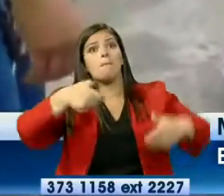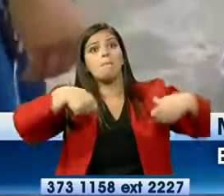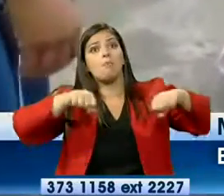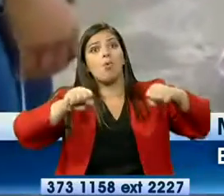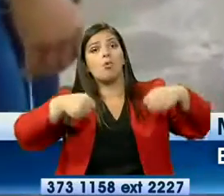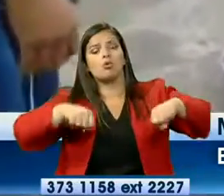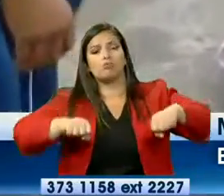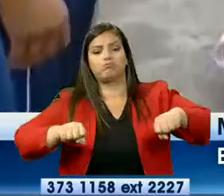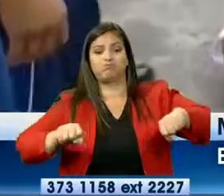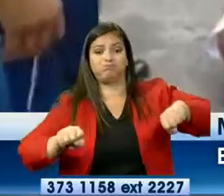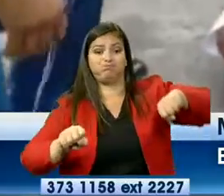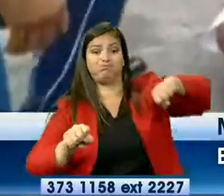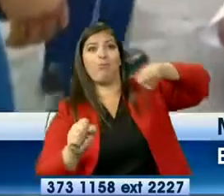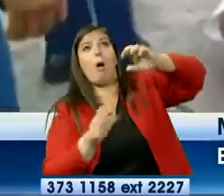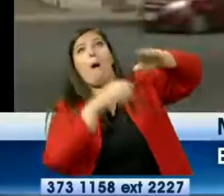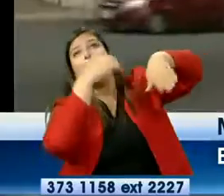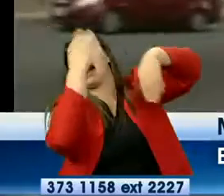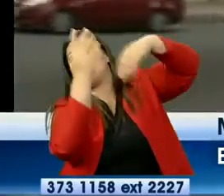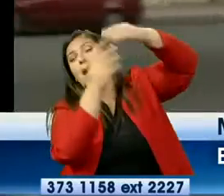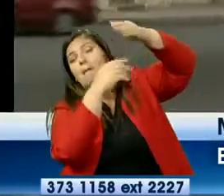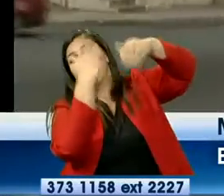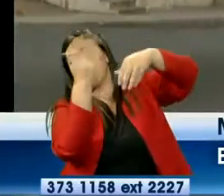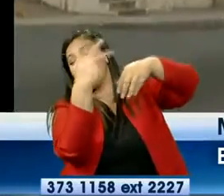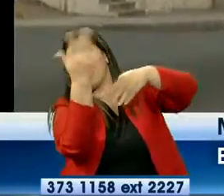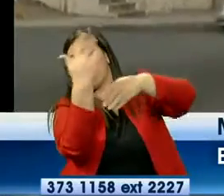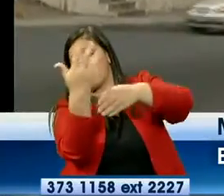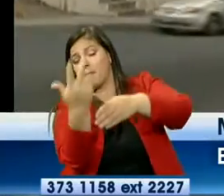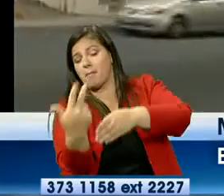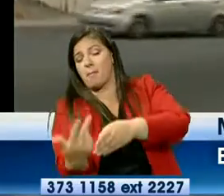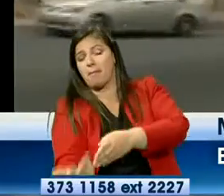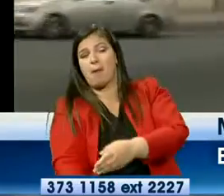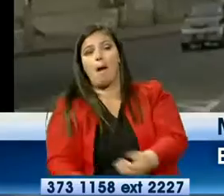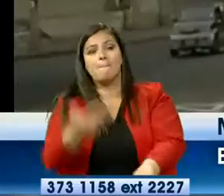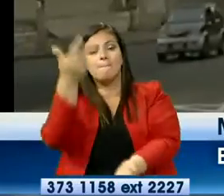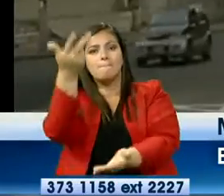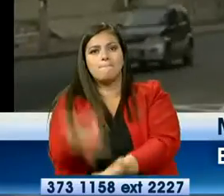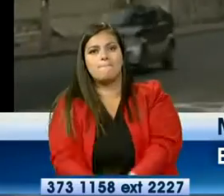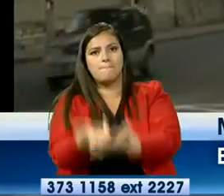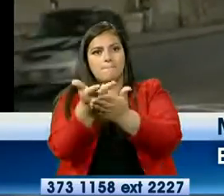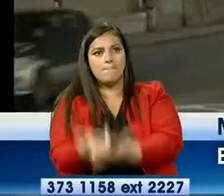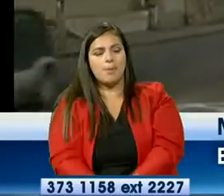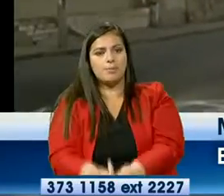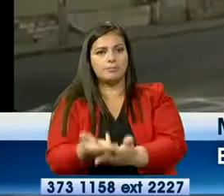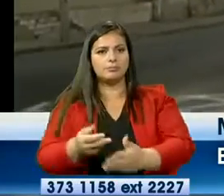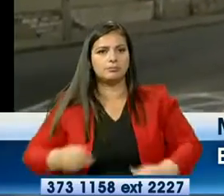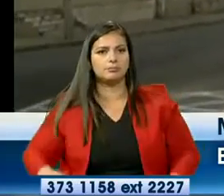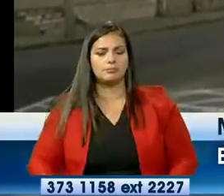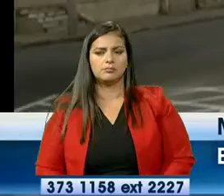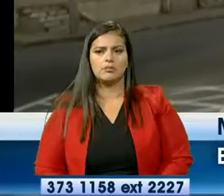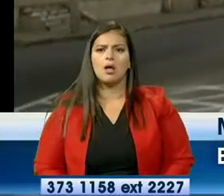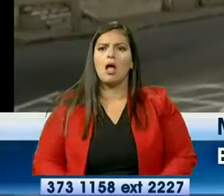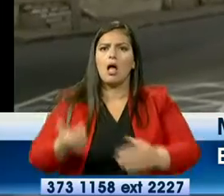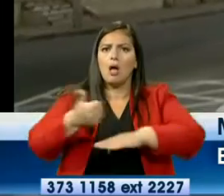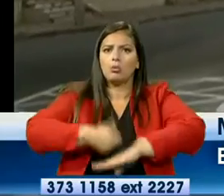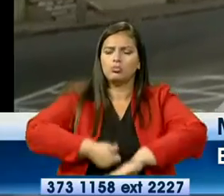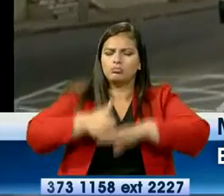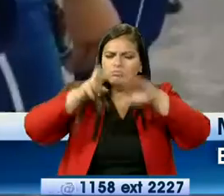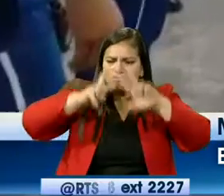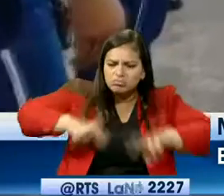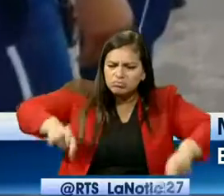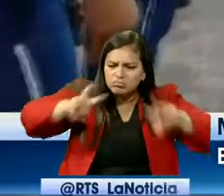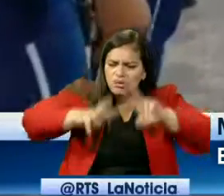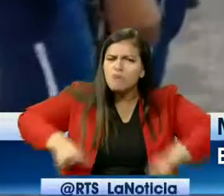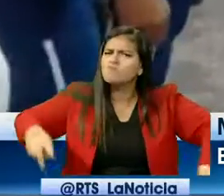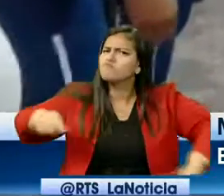leves, no habían fracturas. De ahí que investigan el suceso a profundidad. Esperan tener resultados en las próximas horas.